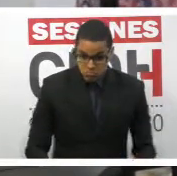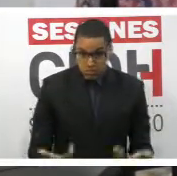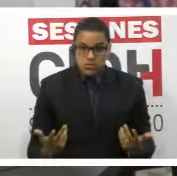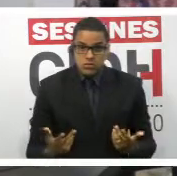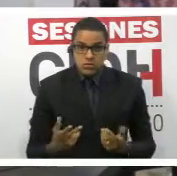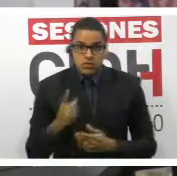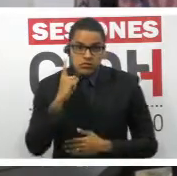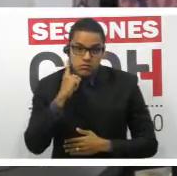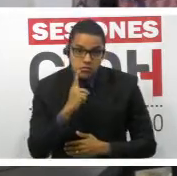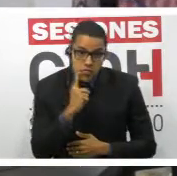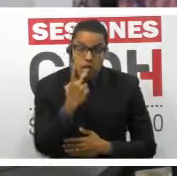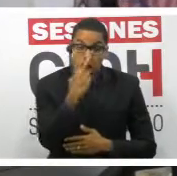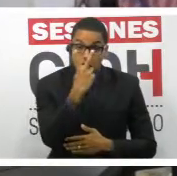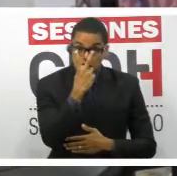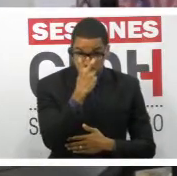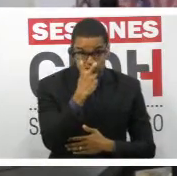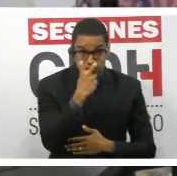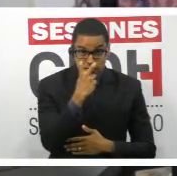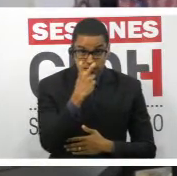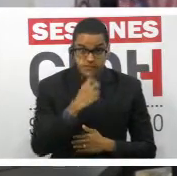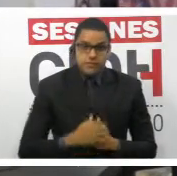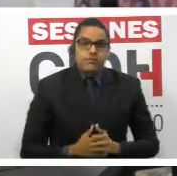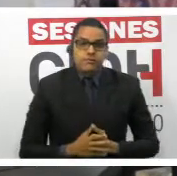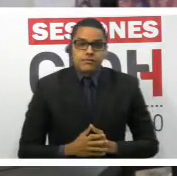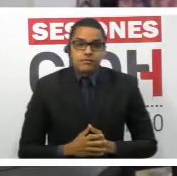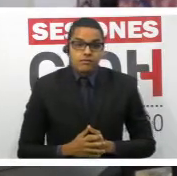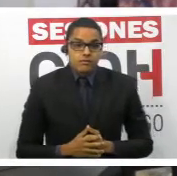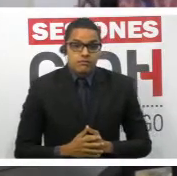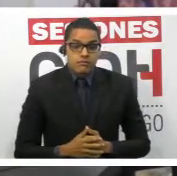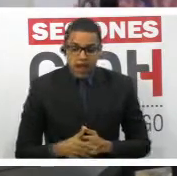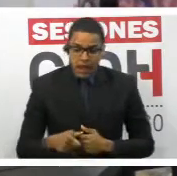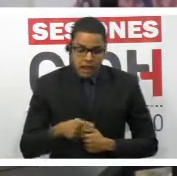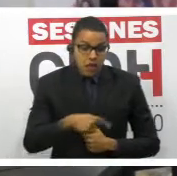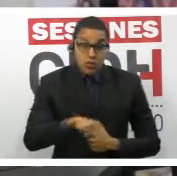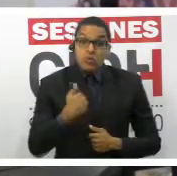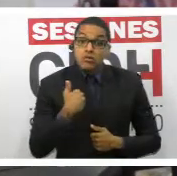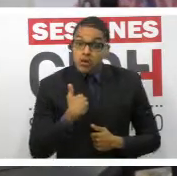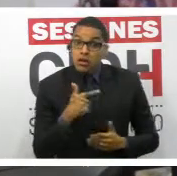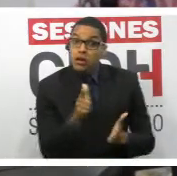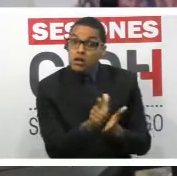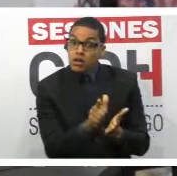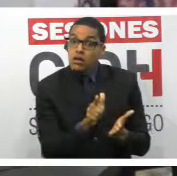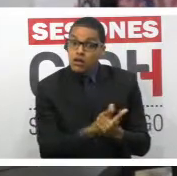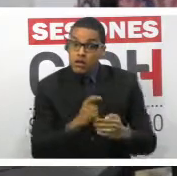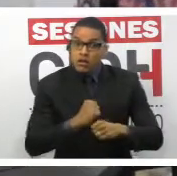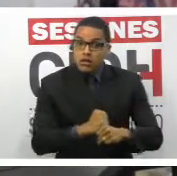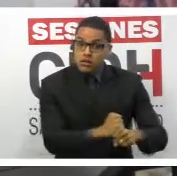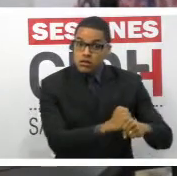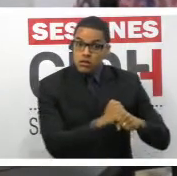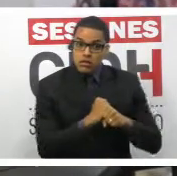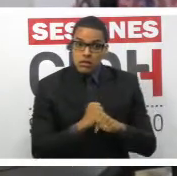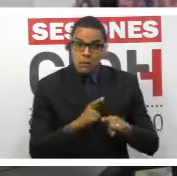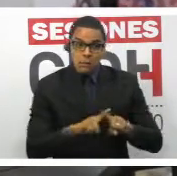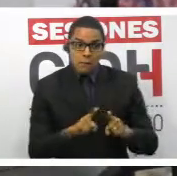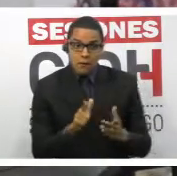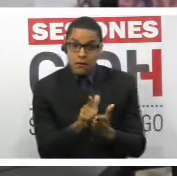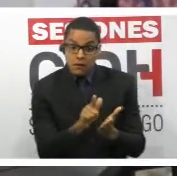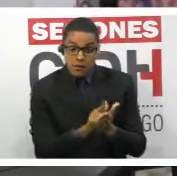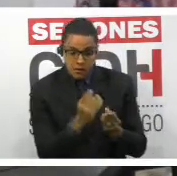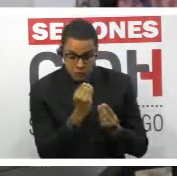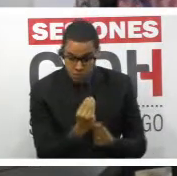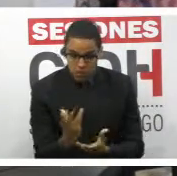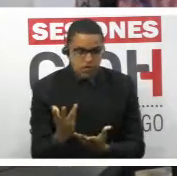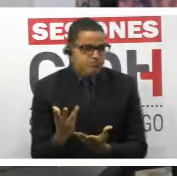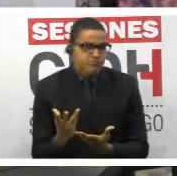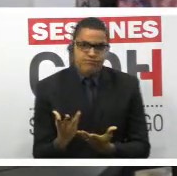la violación a sus derechos violación a sus derechos cuando vemos y tenemos que enfrentar barreras para acceso a la